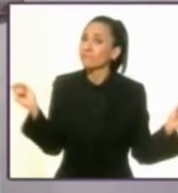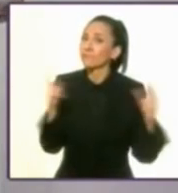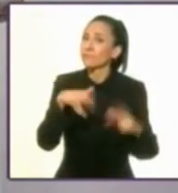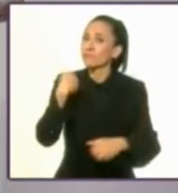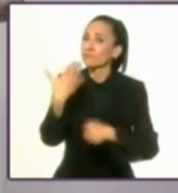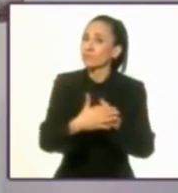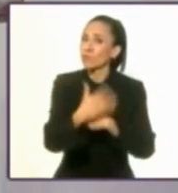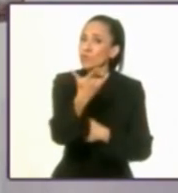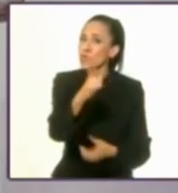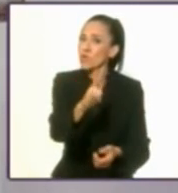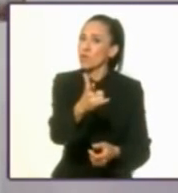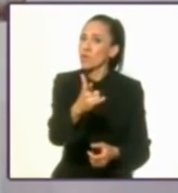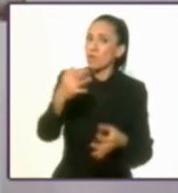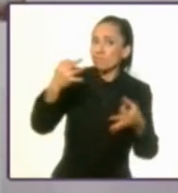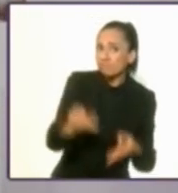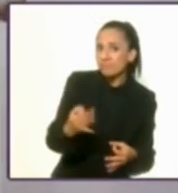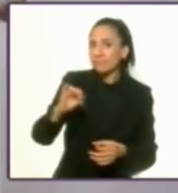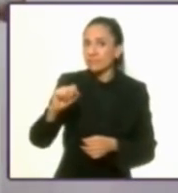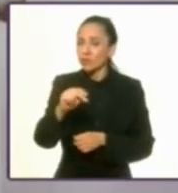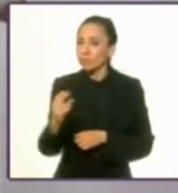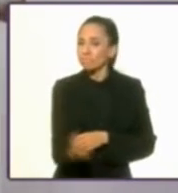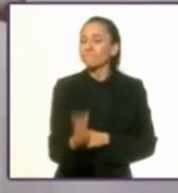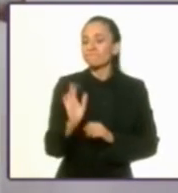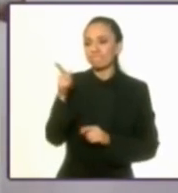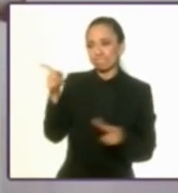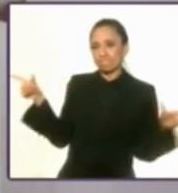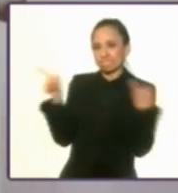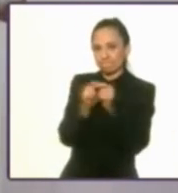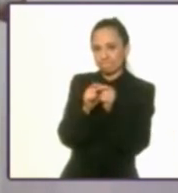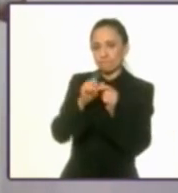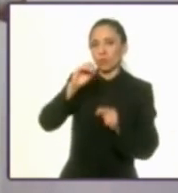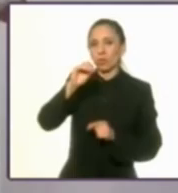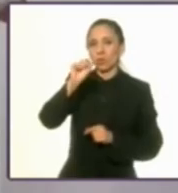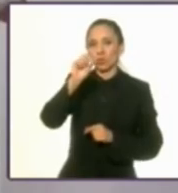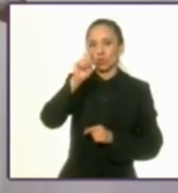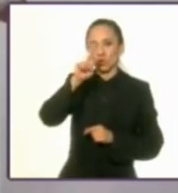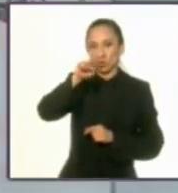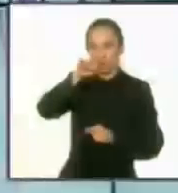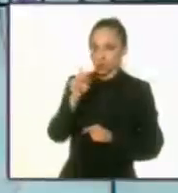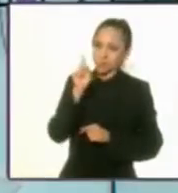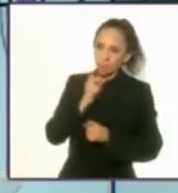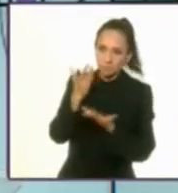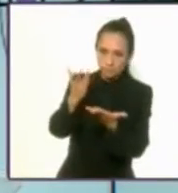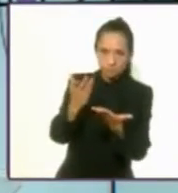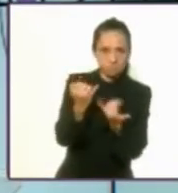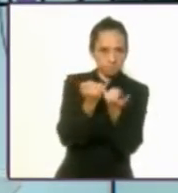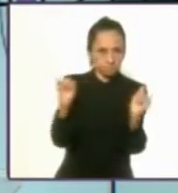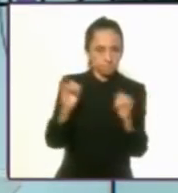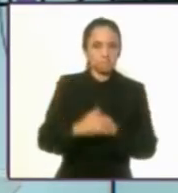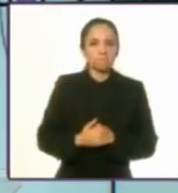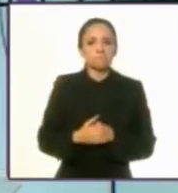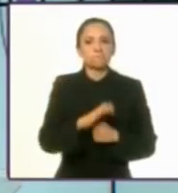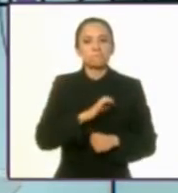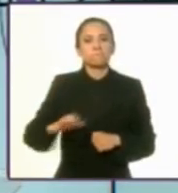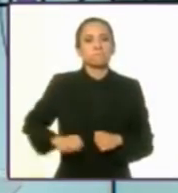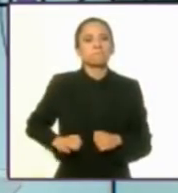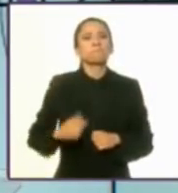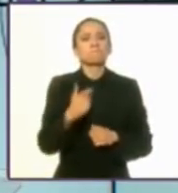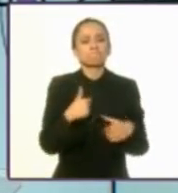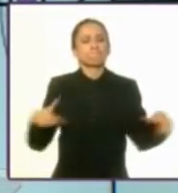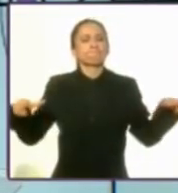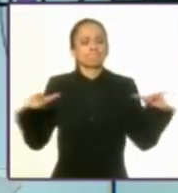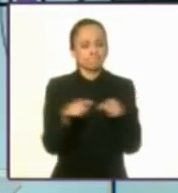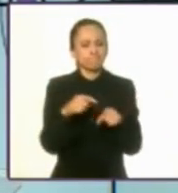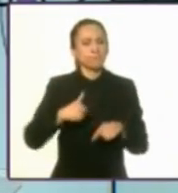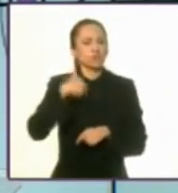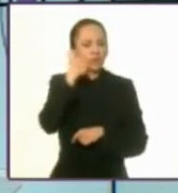mensaje de cierre de novena osornio adelante candidatas impartido para finalizar te digo te quiero